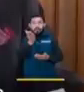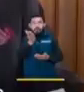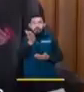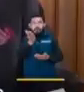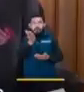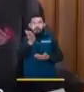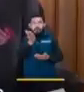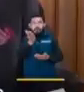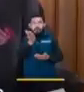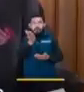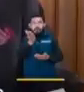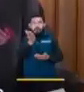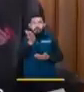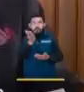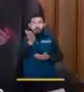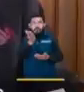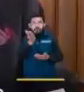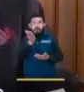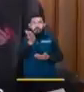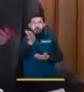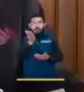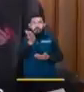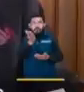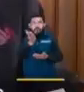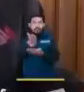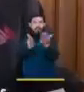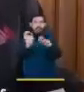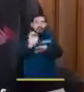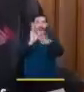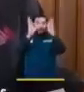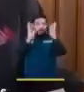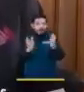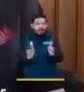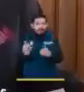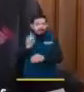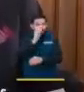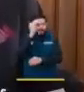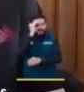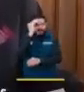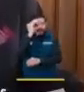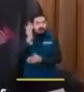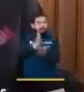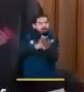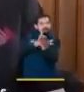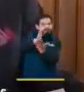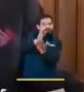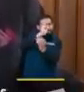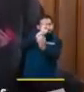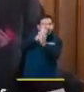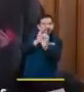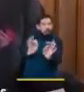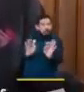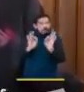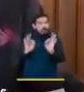Espérense, bajan impuestos a la salida de divisas para que la gente siga sacando la plata del país. Pero ustedes, ecuatorianos, saben que